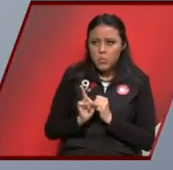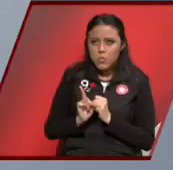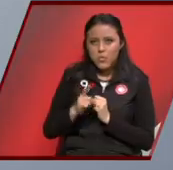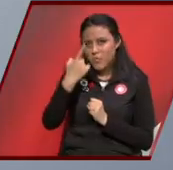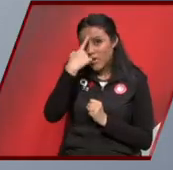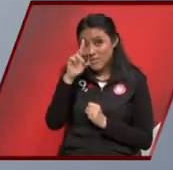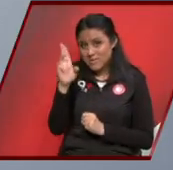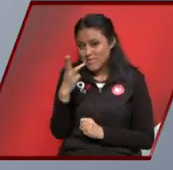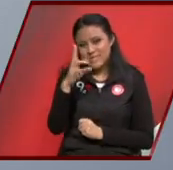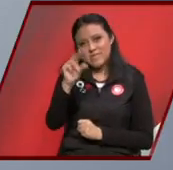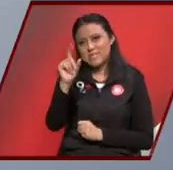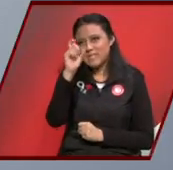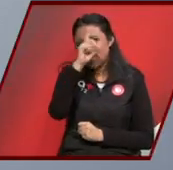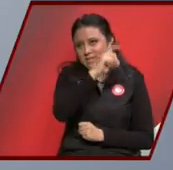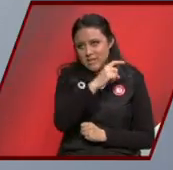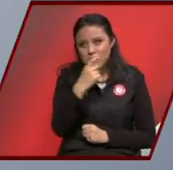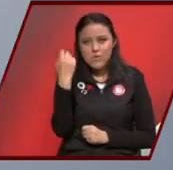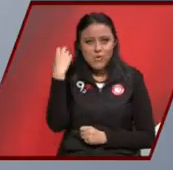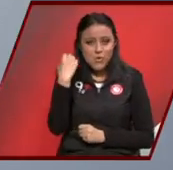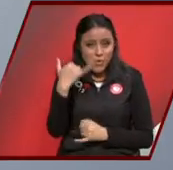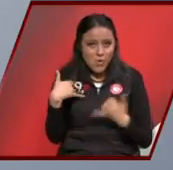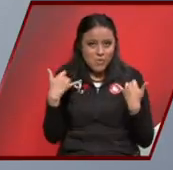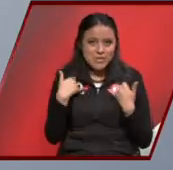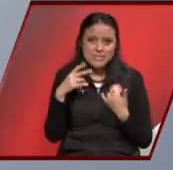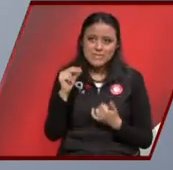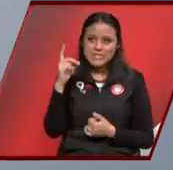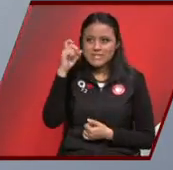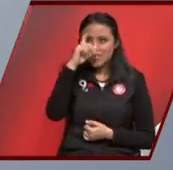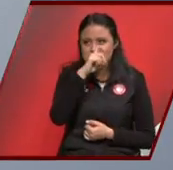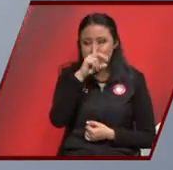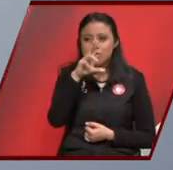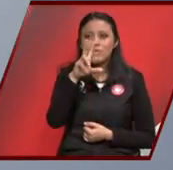No es fácil, no es fácil ir a los foros de jóvenes porque